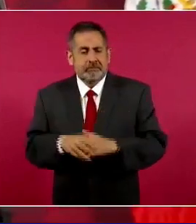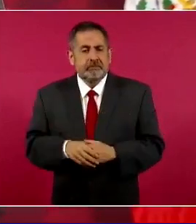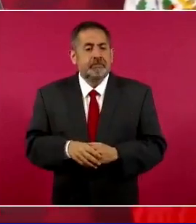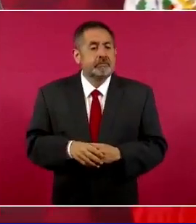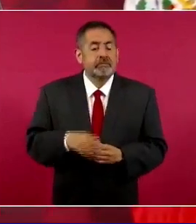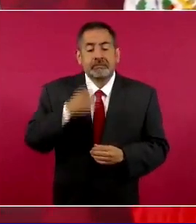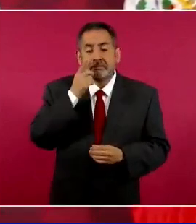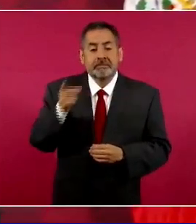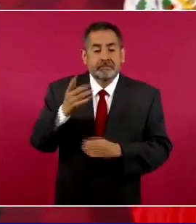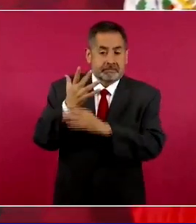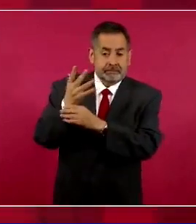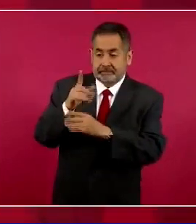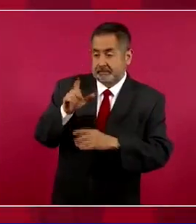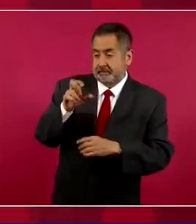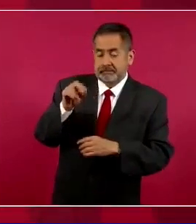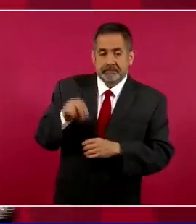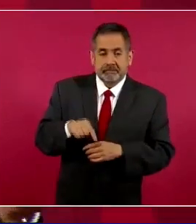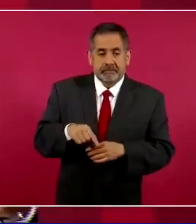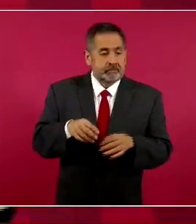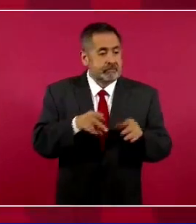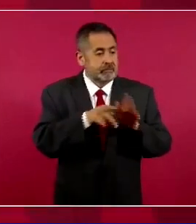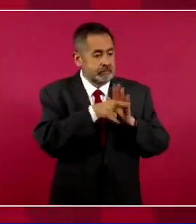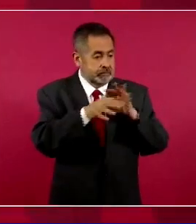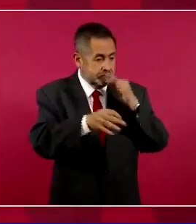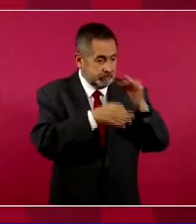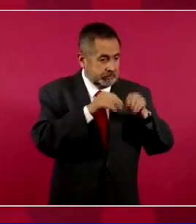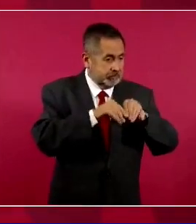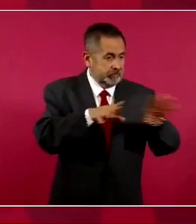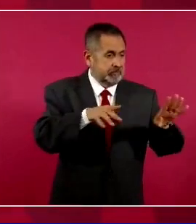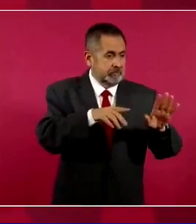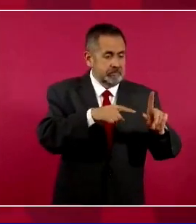prensa se regula con la prensa.